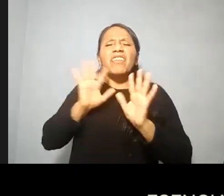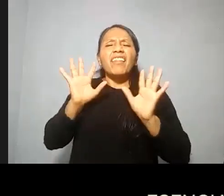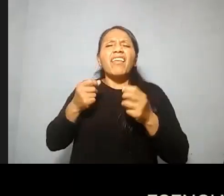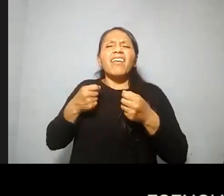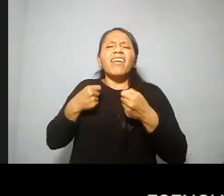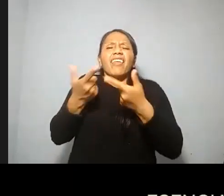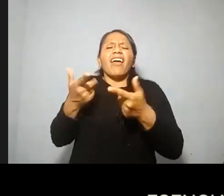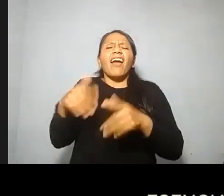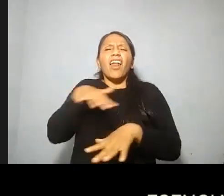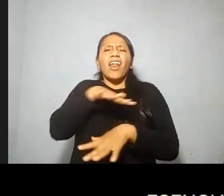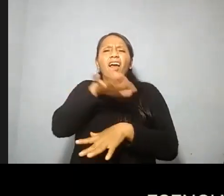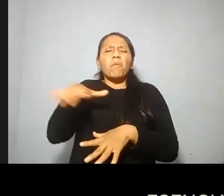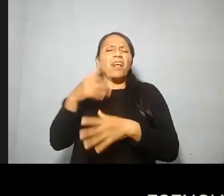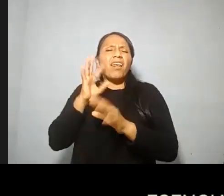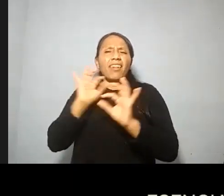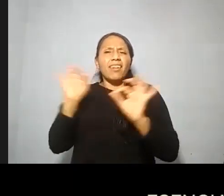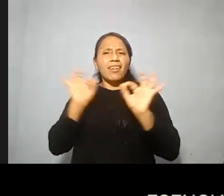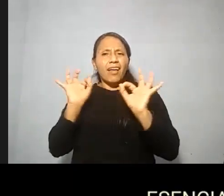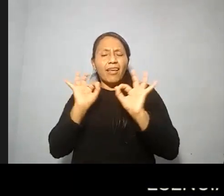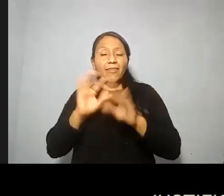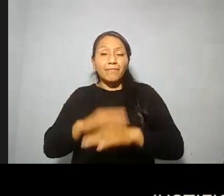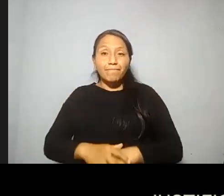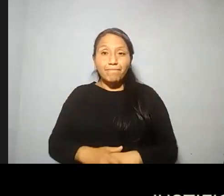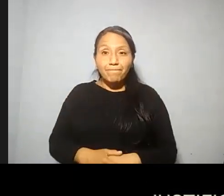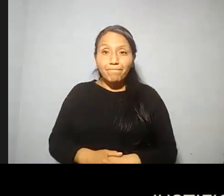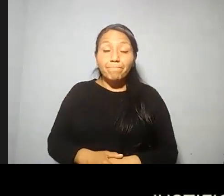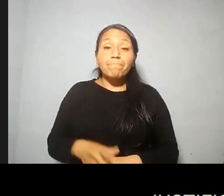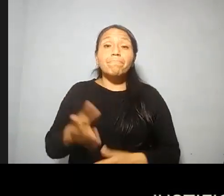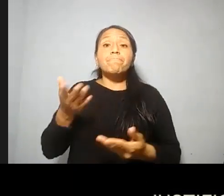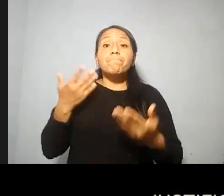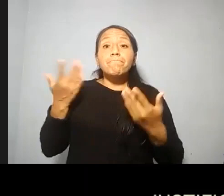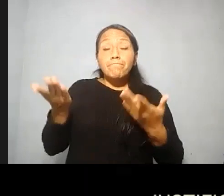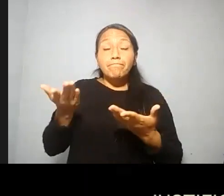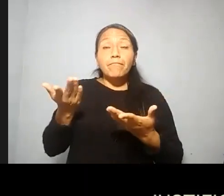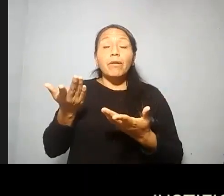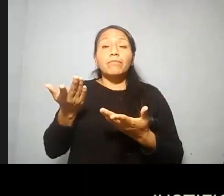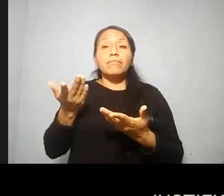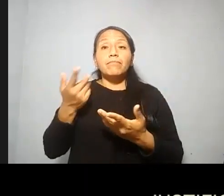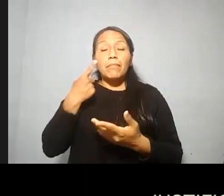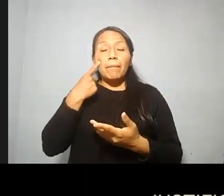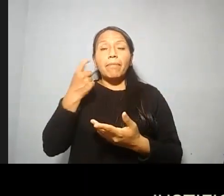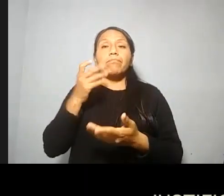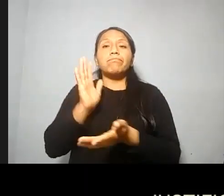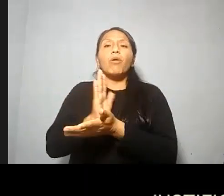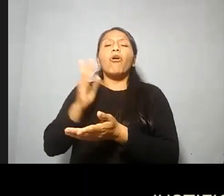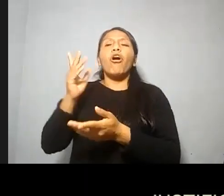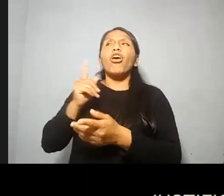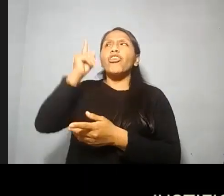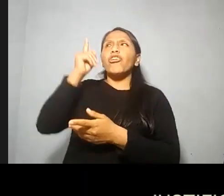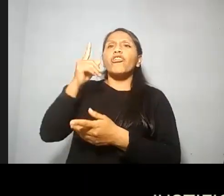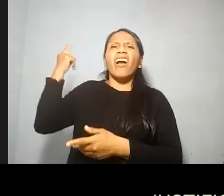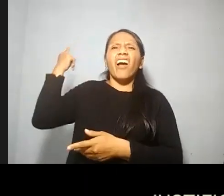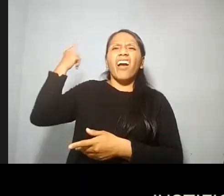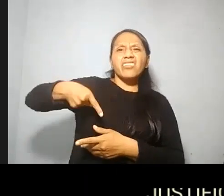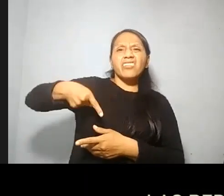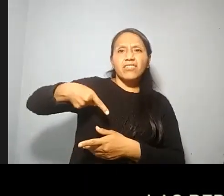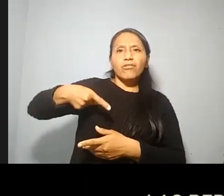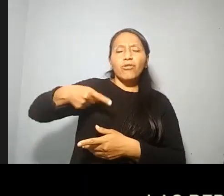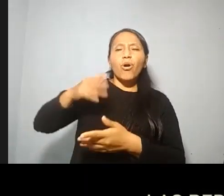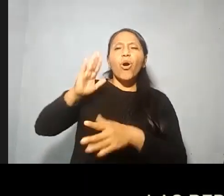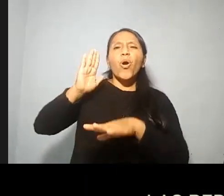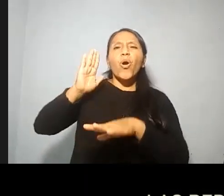comunidad. En primer lugar, se puede observar como un castigo de los dioses por un pecado